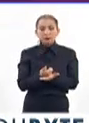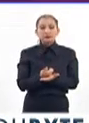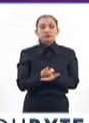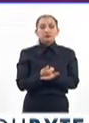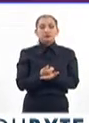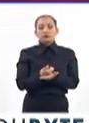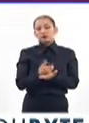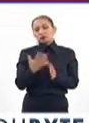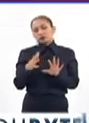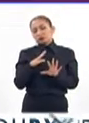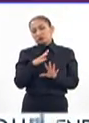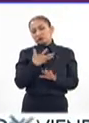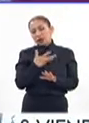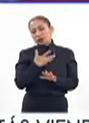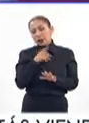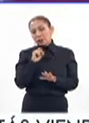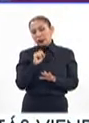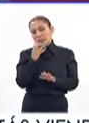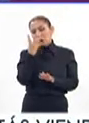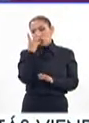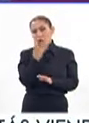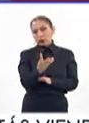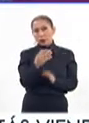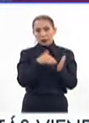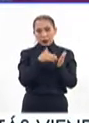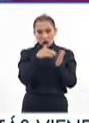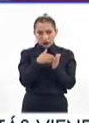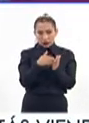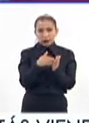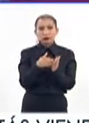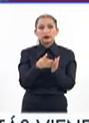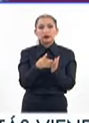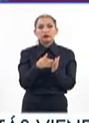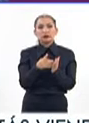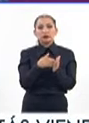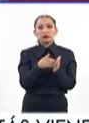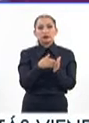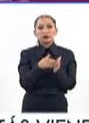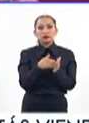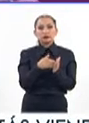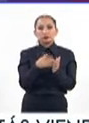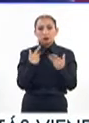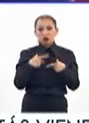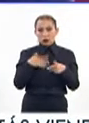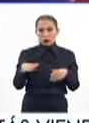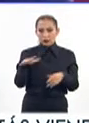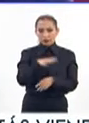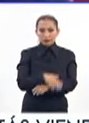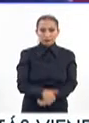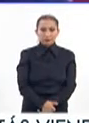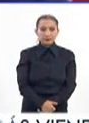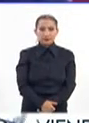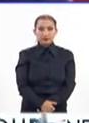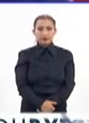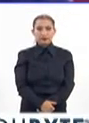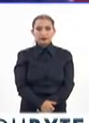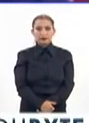que alcanza a 24 millones de personas.